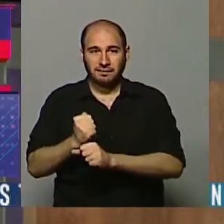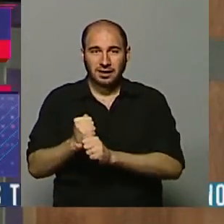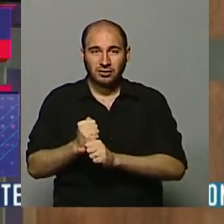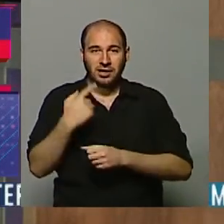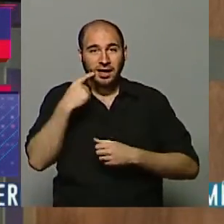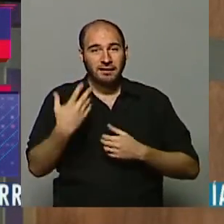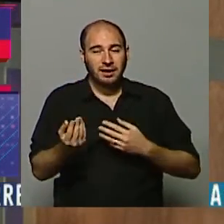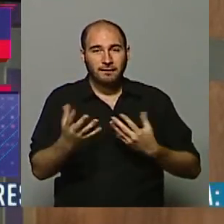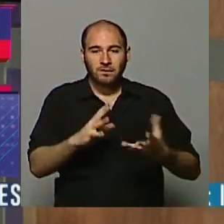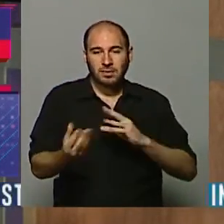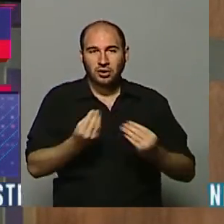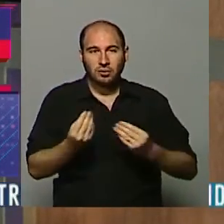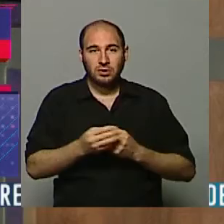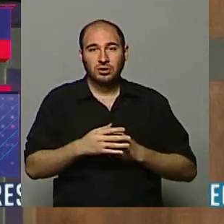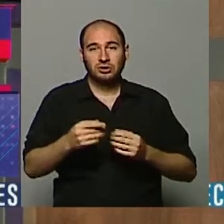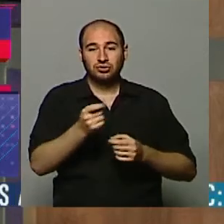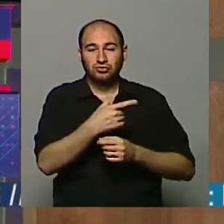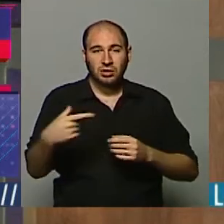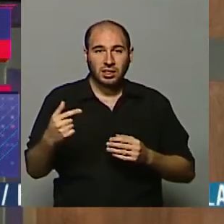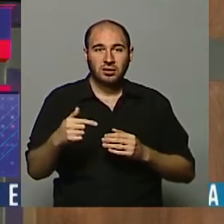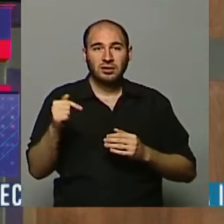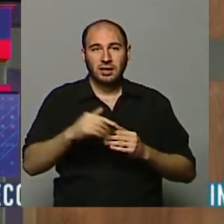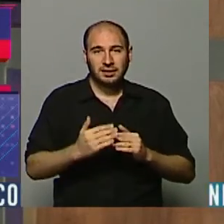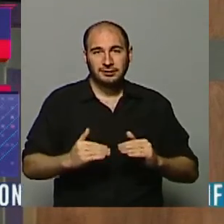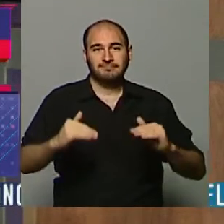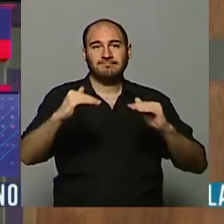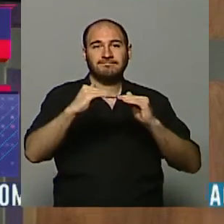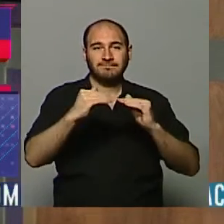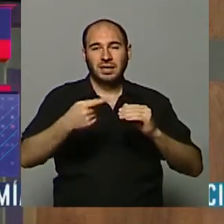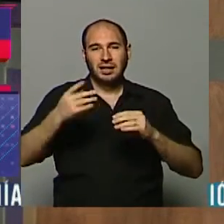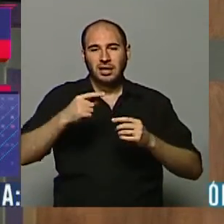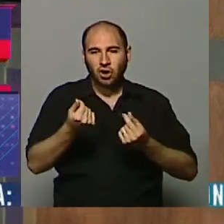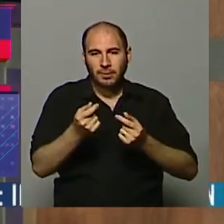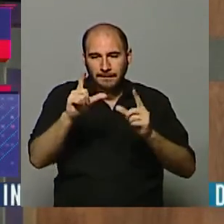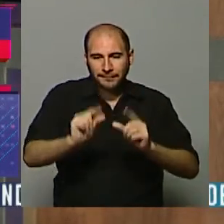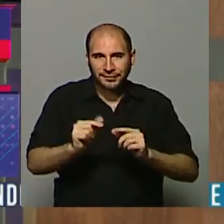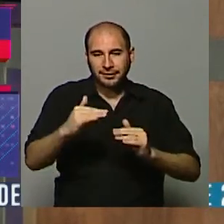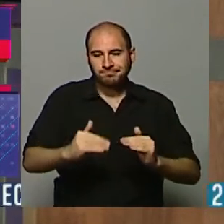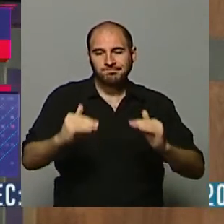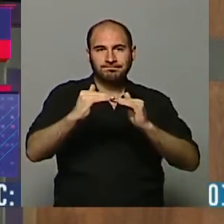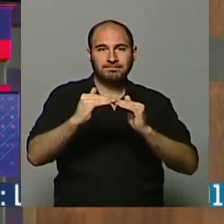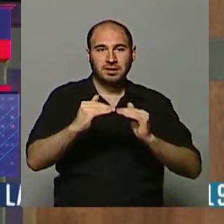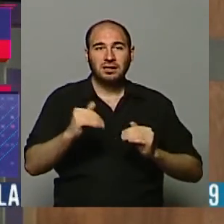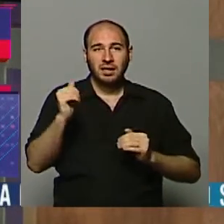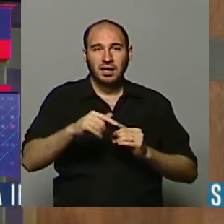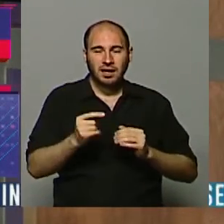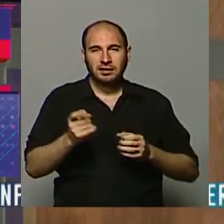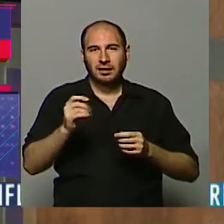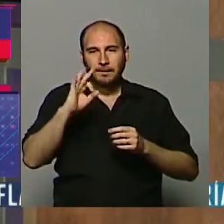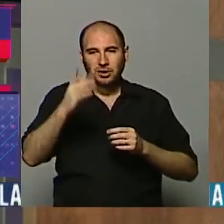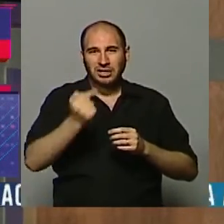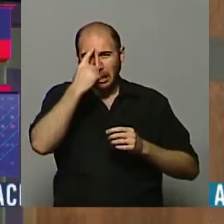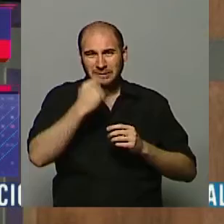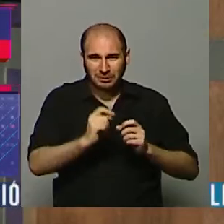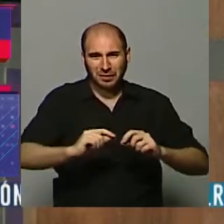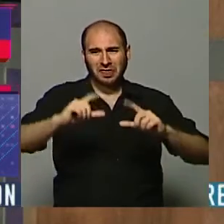de qué manera hacemos que los salarios terminen de equiparar la pérdida de poder adquisitivo sin terminar de ser indexados todos los meses,